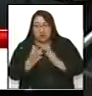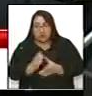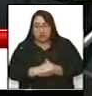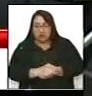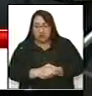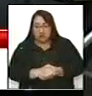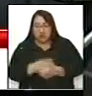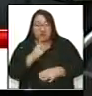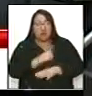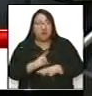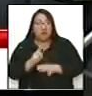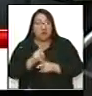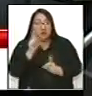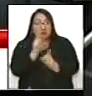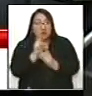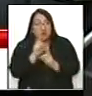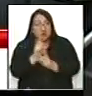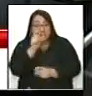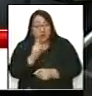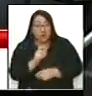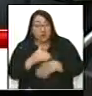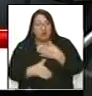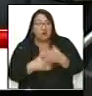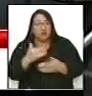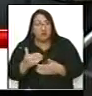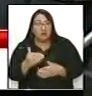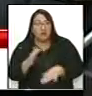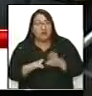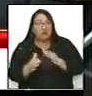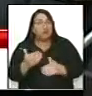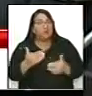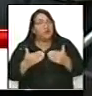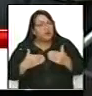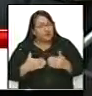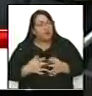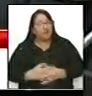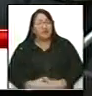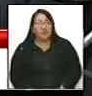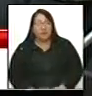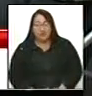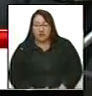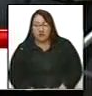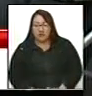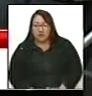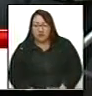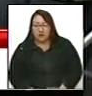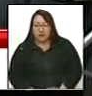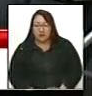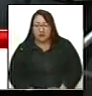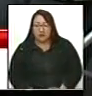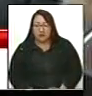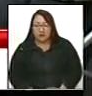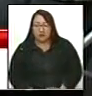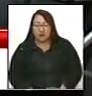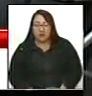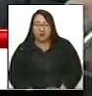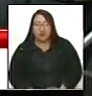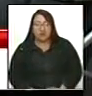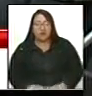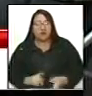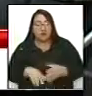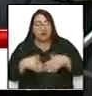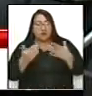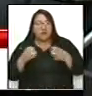un desarrollo personal que en vez de avanzar incluso ha retrocedido. En ese sentido entonces, ¿qué podemos hacer para